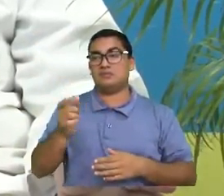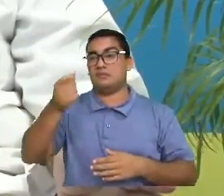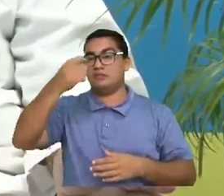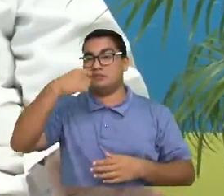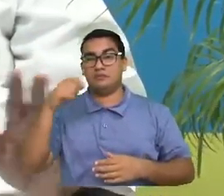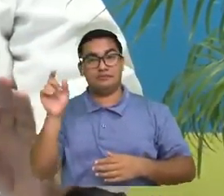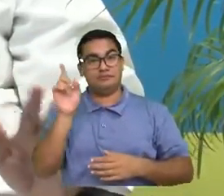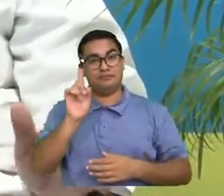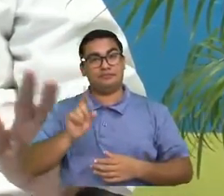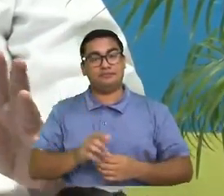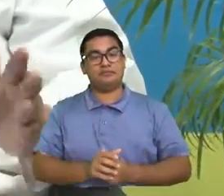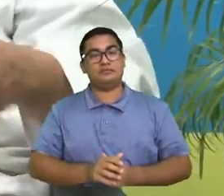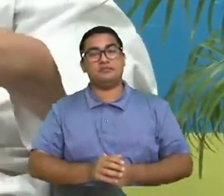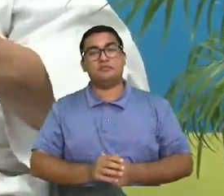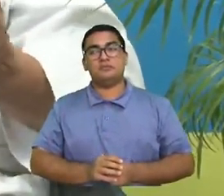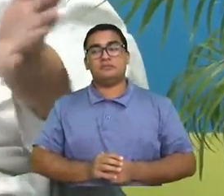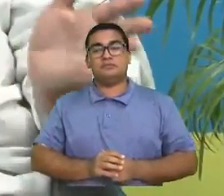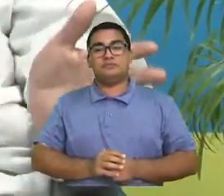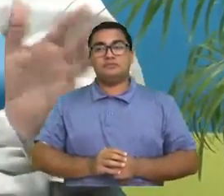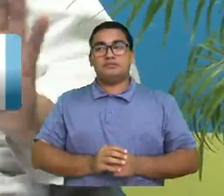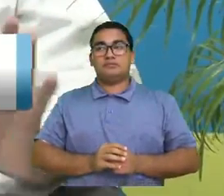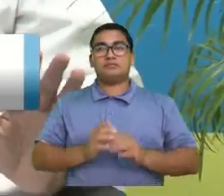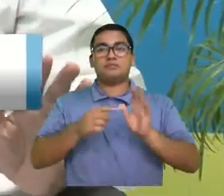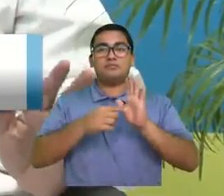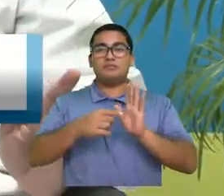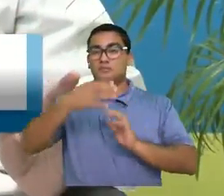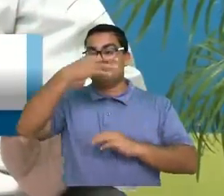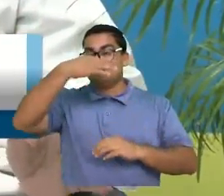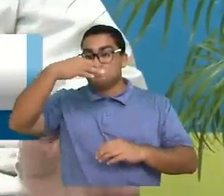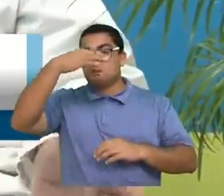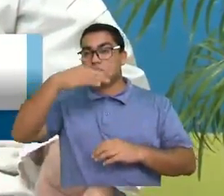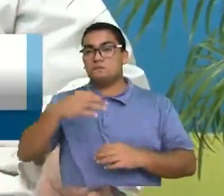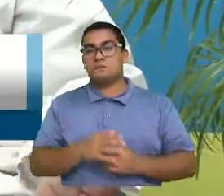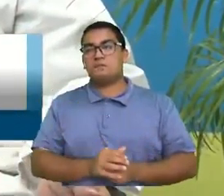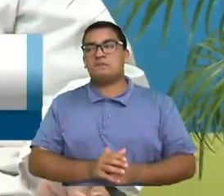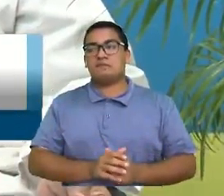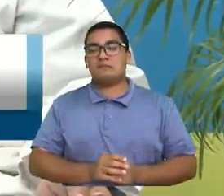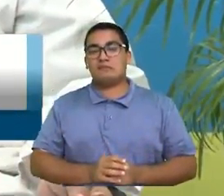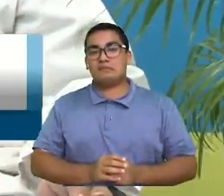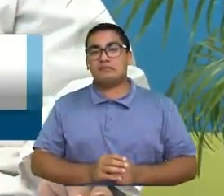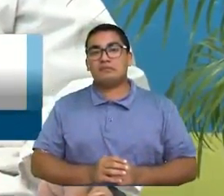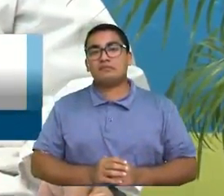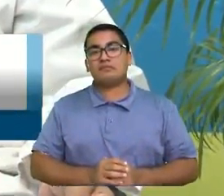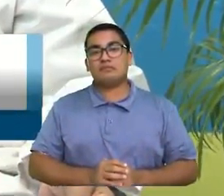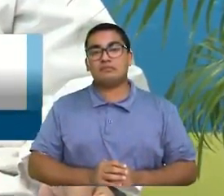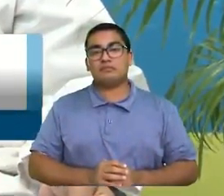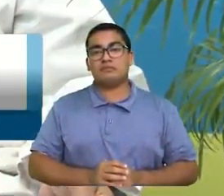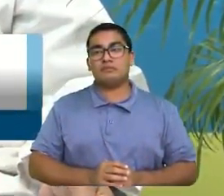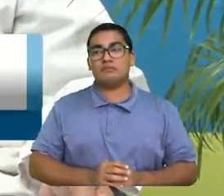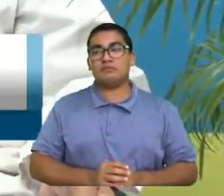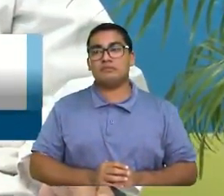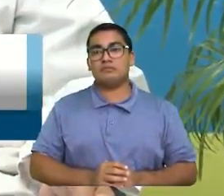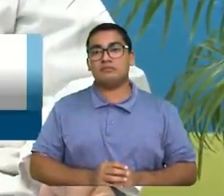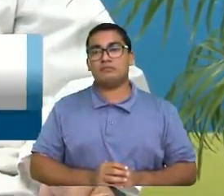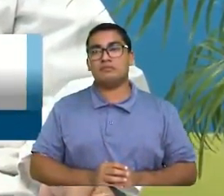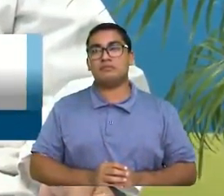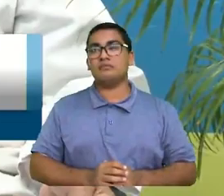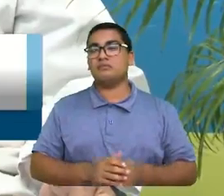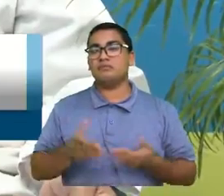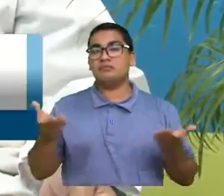antibiótico. Claro. Porque en el caso, un ejemplo, una gripe, lo que se trata es la